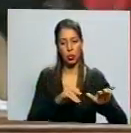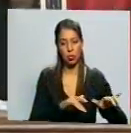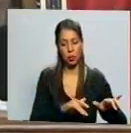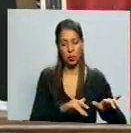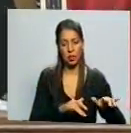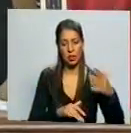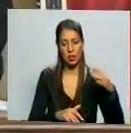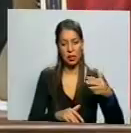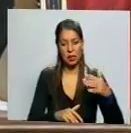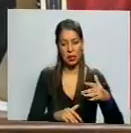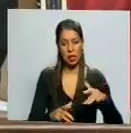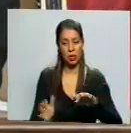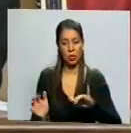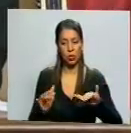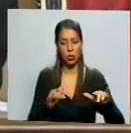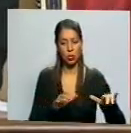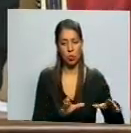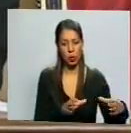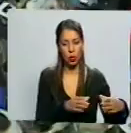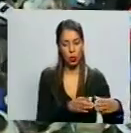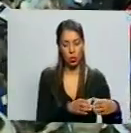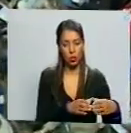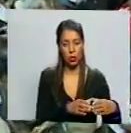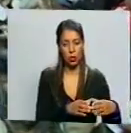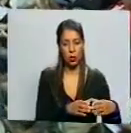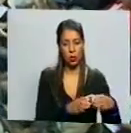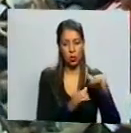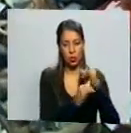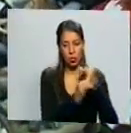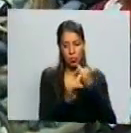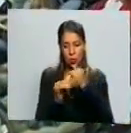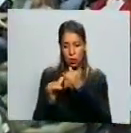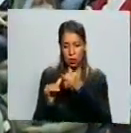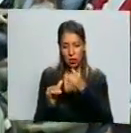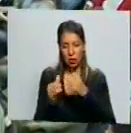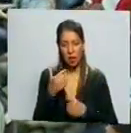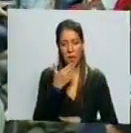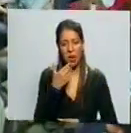salón para que podamos hacer una mejor toma y podamos escucharnos mejor.